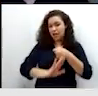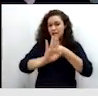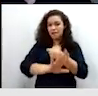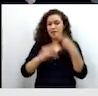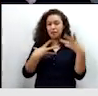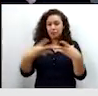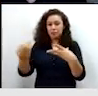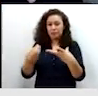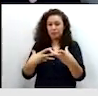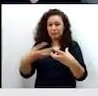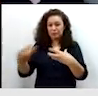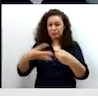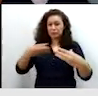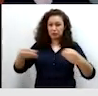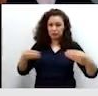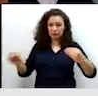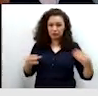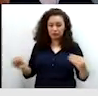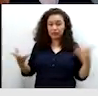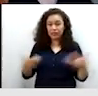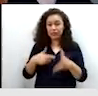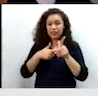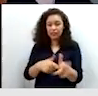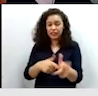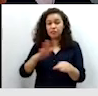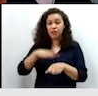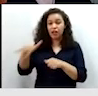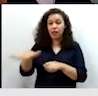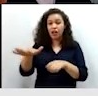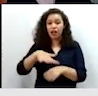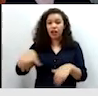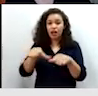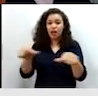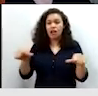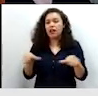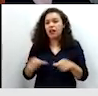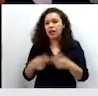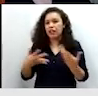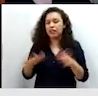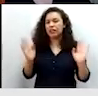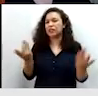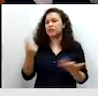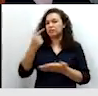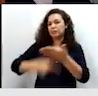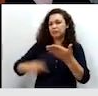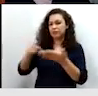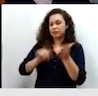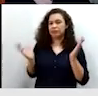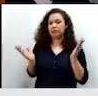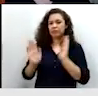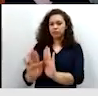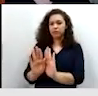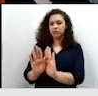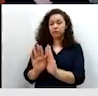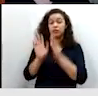proliferen y sobre todo tener áreas completamente selladas. ¿Por qué? Porque si no, en